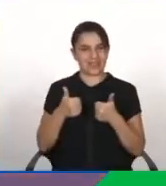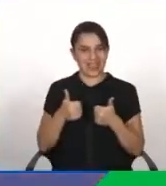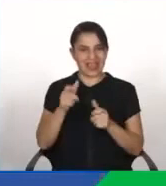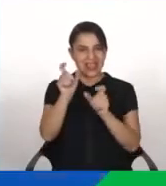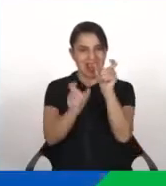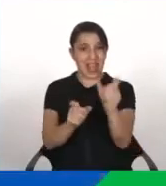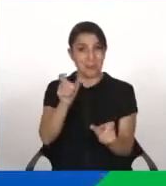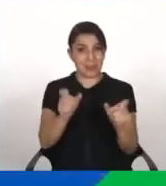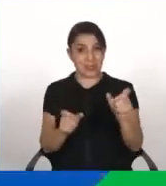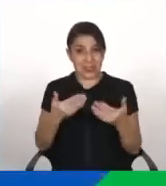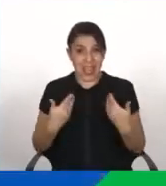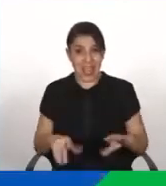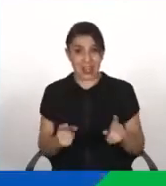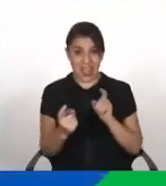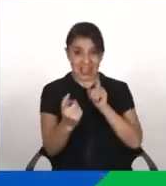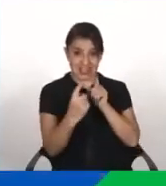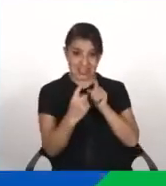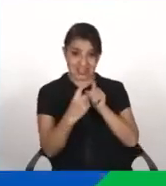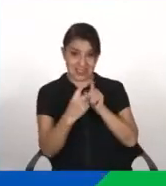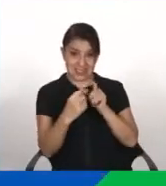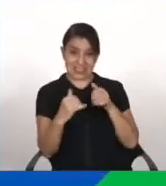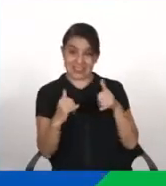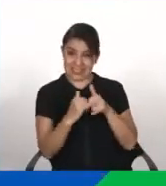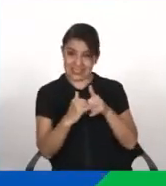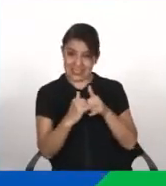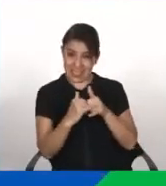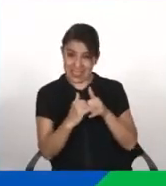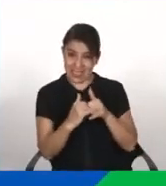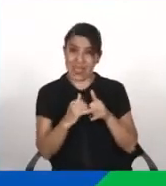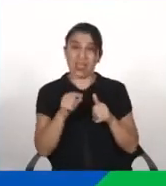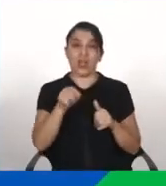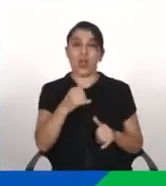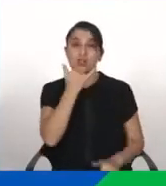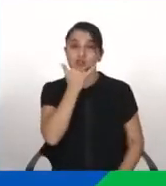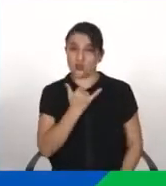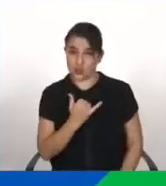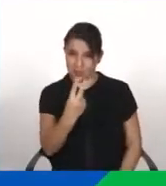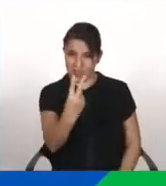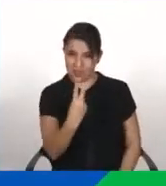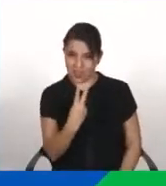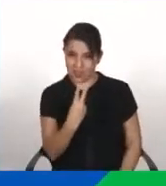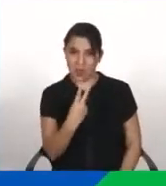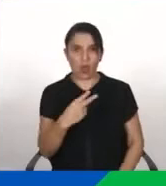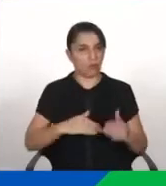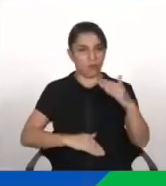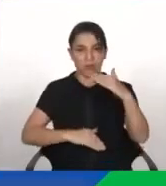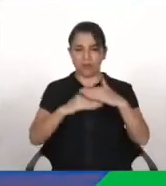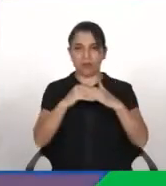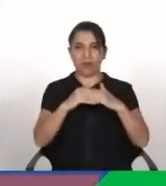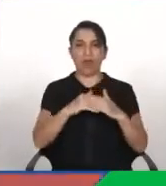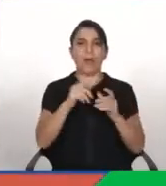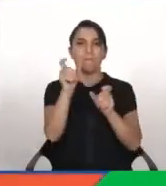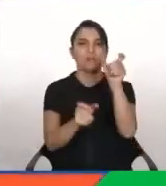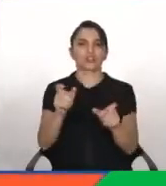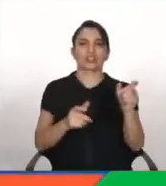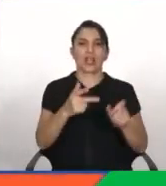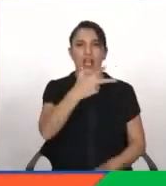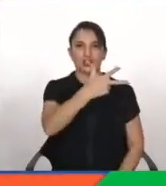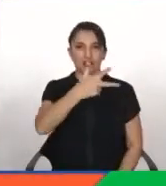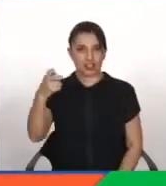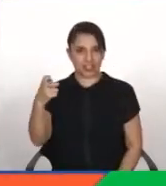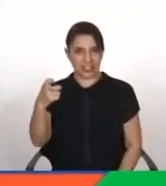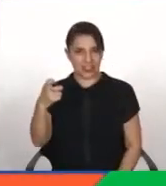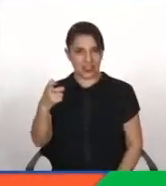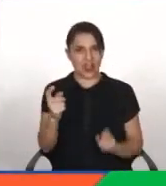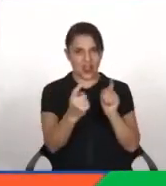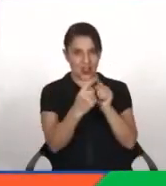momento ingresando al chat, quiero avisar de que estamos llegando a 800 personas en simultáneo en esta Divulgacon. Y